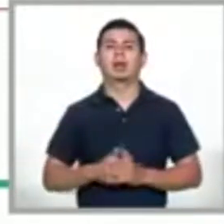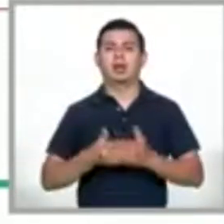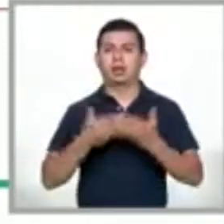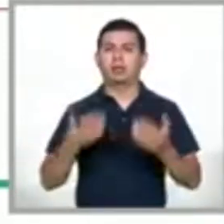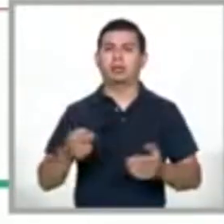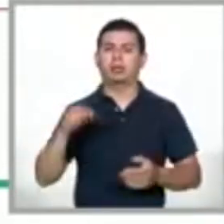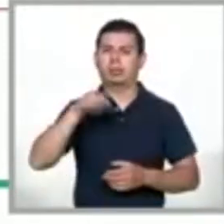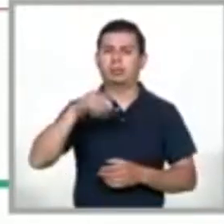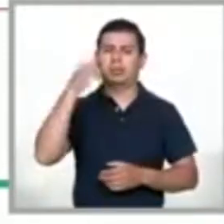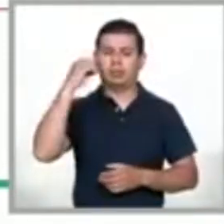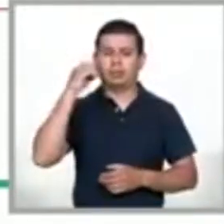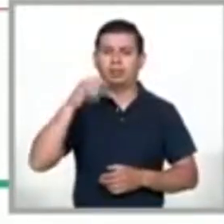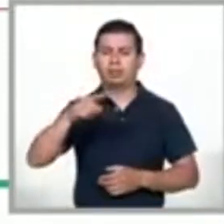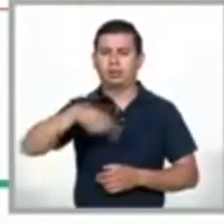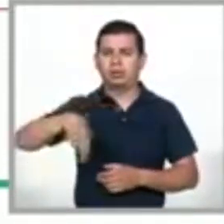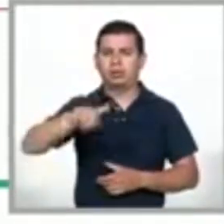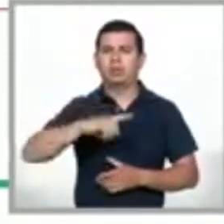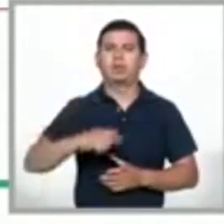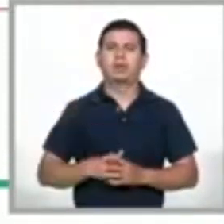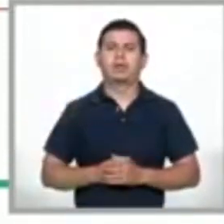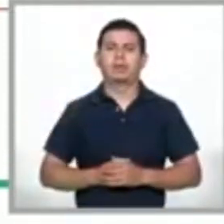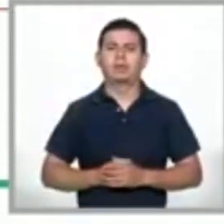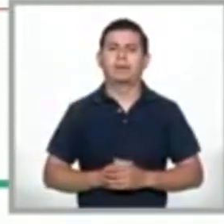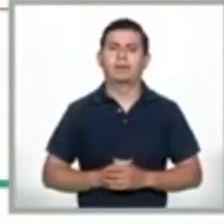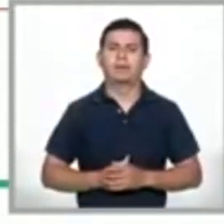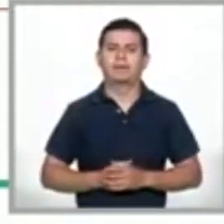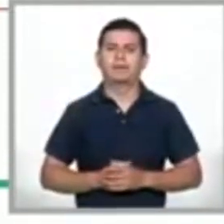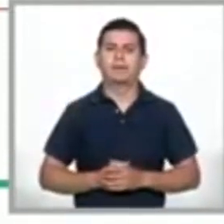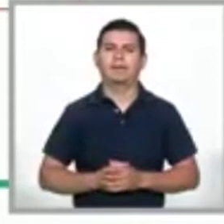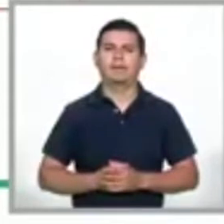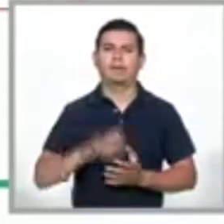al panorama en el estado de Oaxaca, de